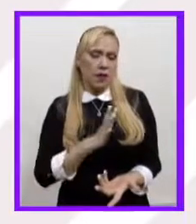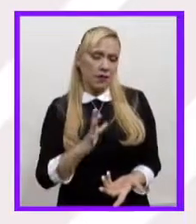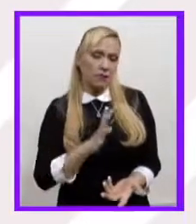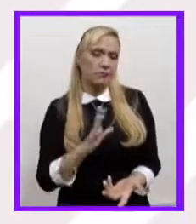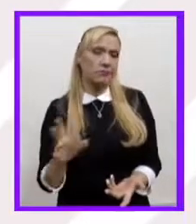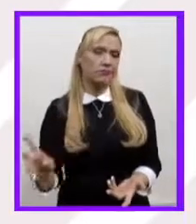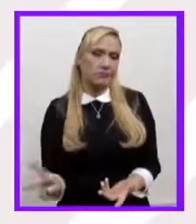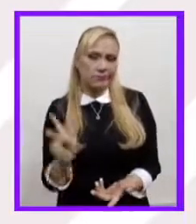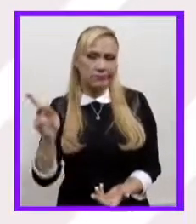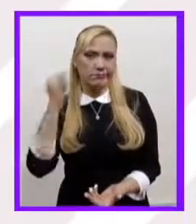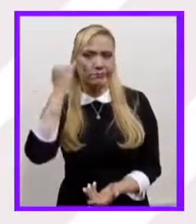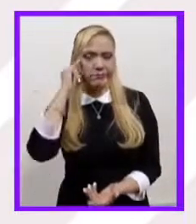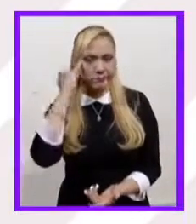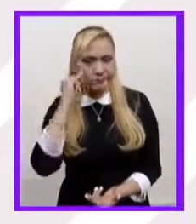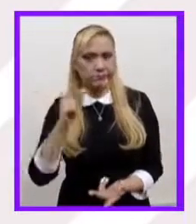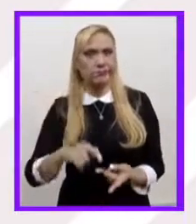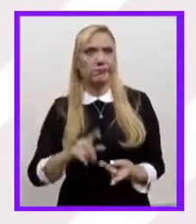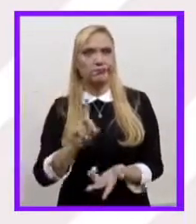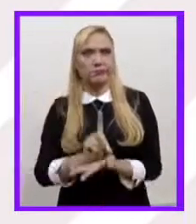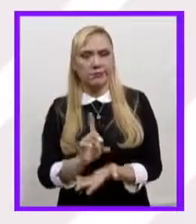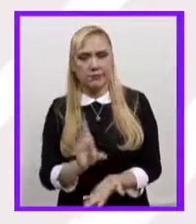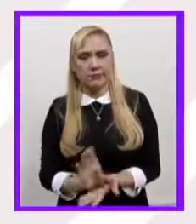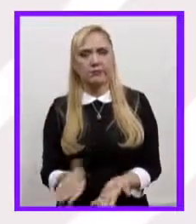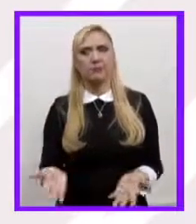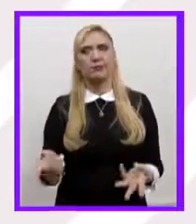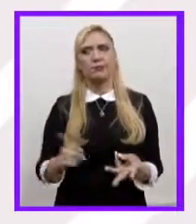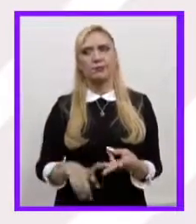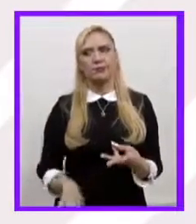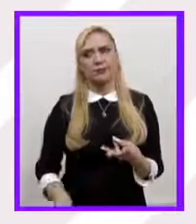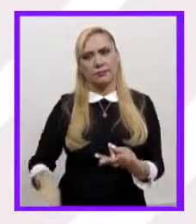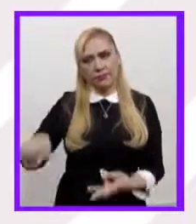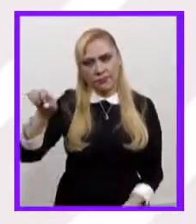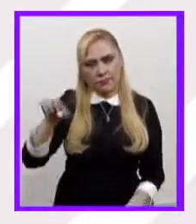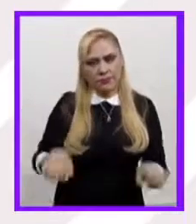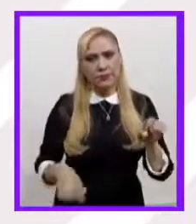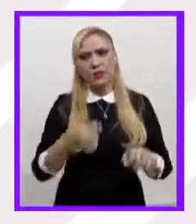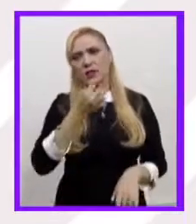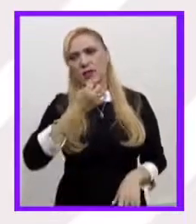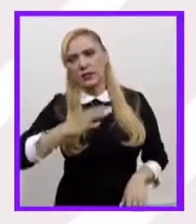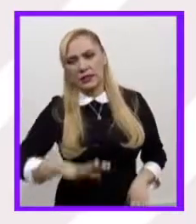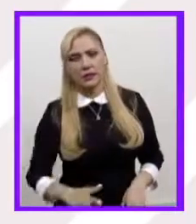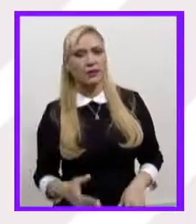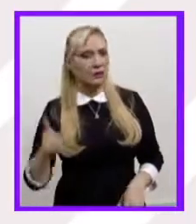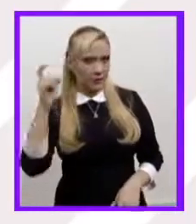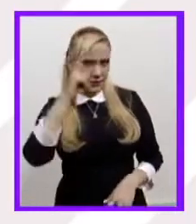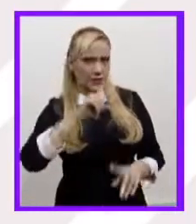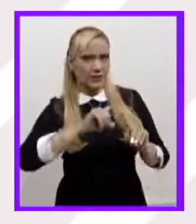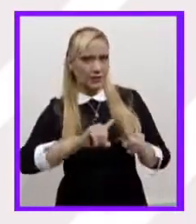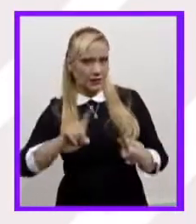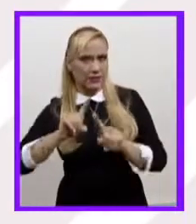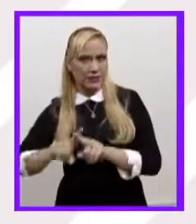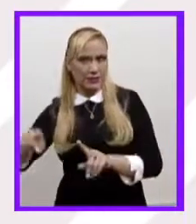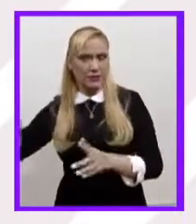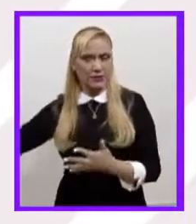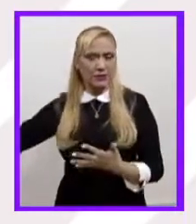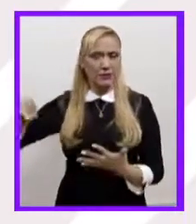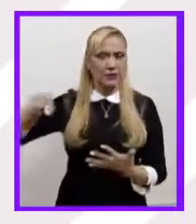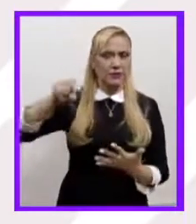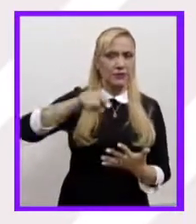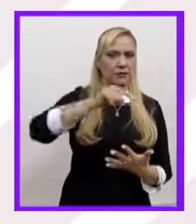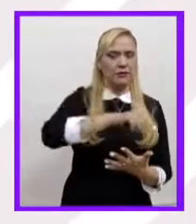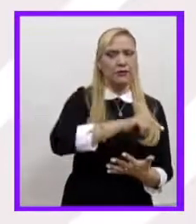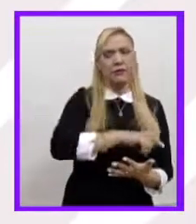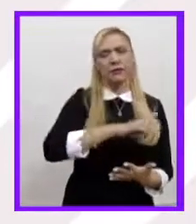que dependiendo de tu posición en el entramado de redes de poder y en una situación hay unas que están en